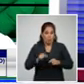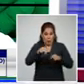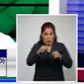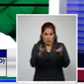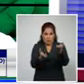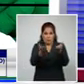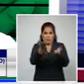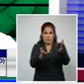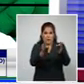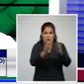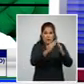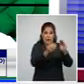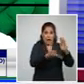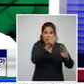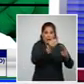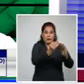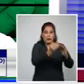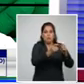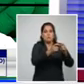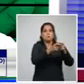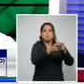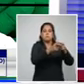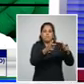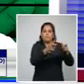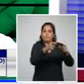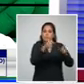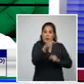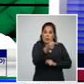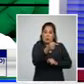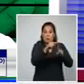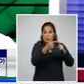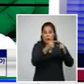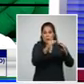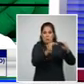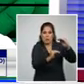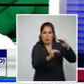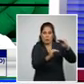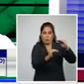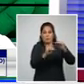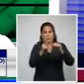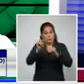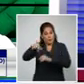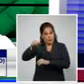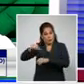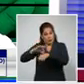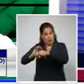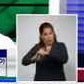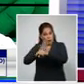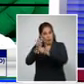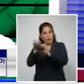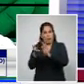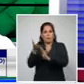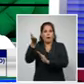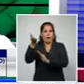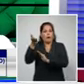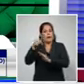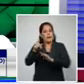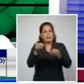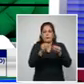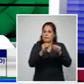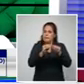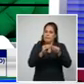activos no es positivo, no se logran disminuir el número de activos que tenemos